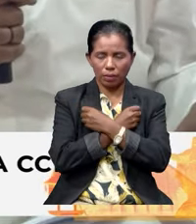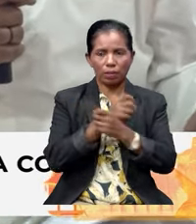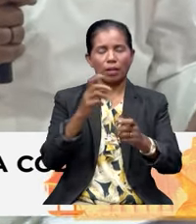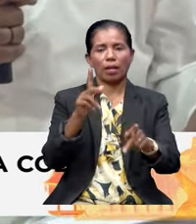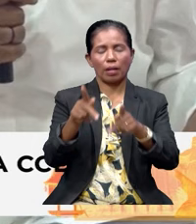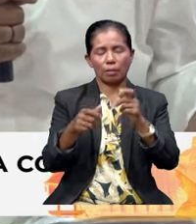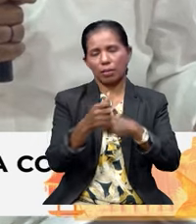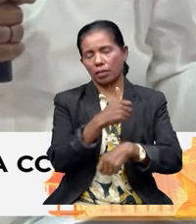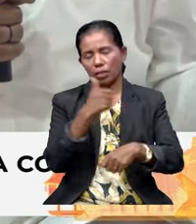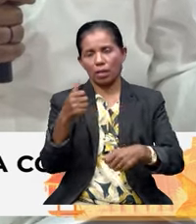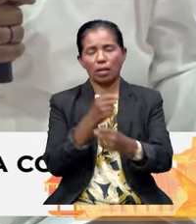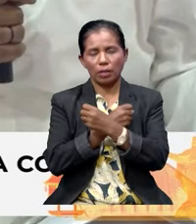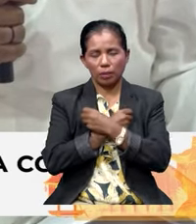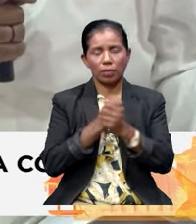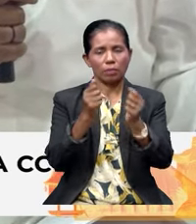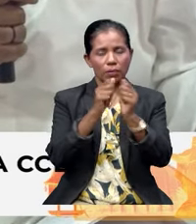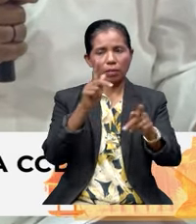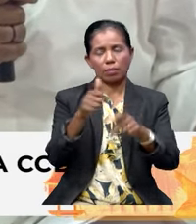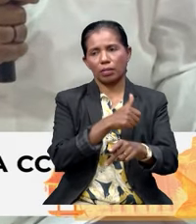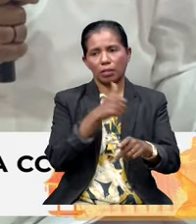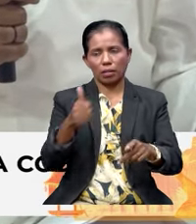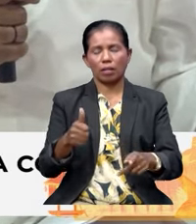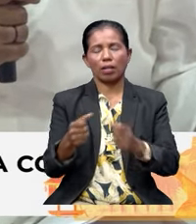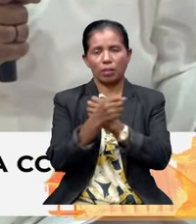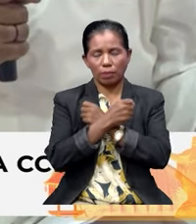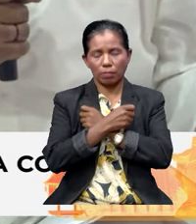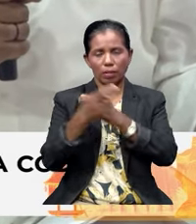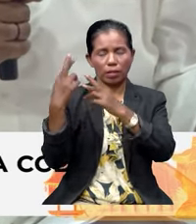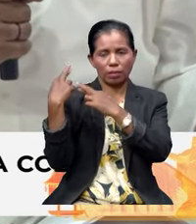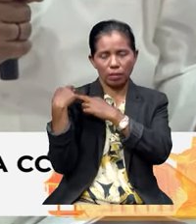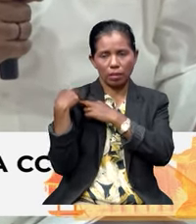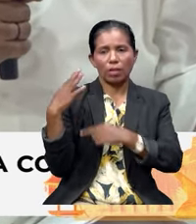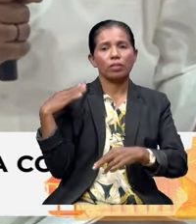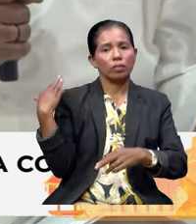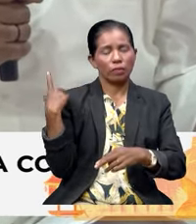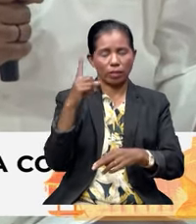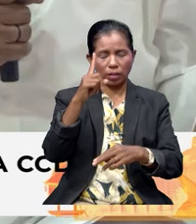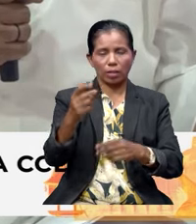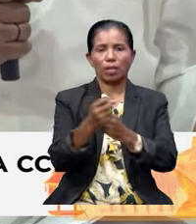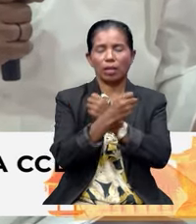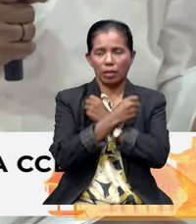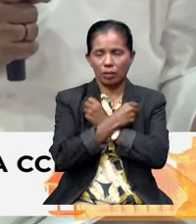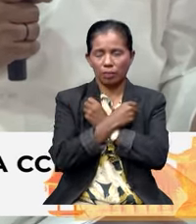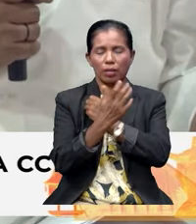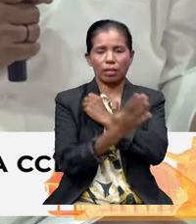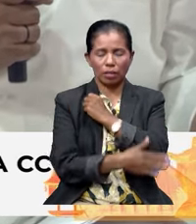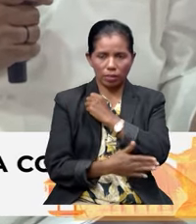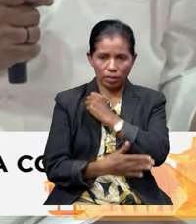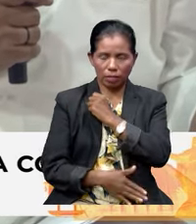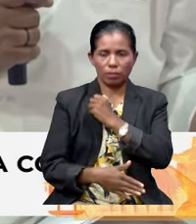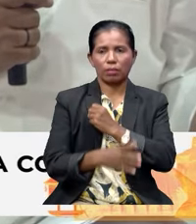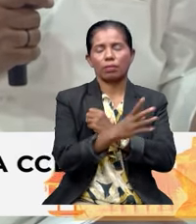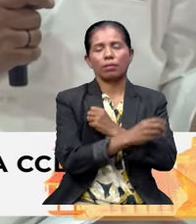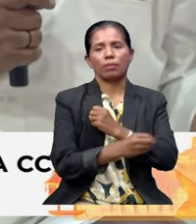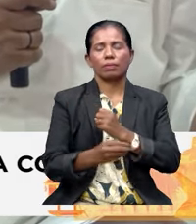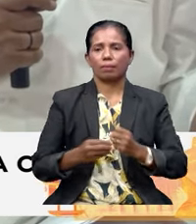Emaselo, Hadomi, era mucho con Emaselo, Hadomi, responsabilidad, ne, yo vengo en Abe, Hadomi, ni a Rai, ni a patria. Que